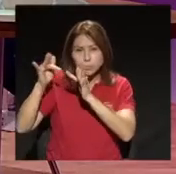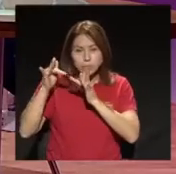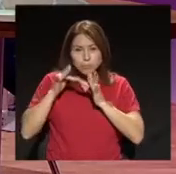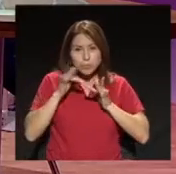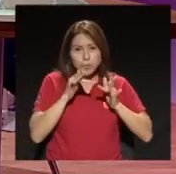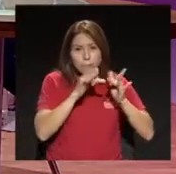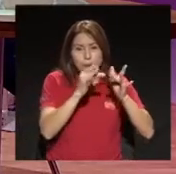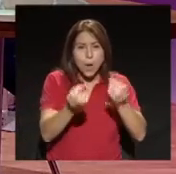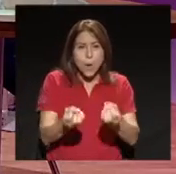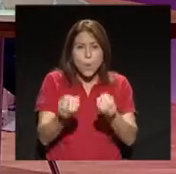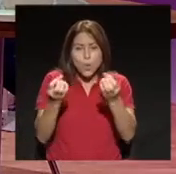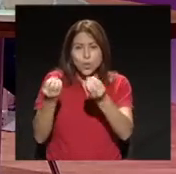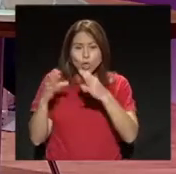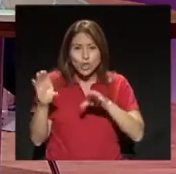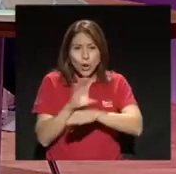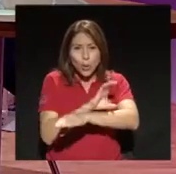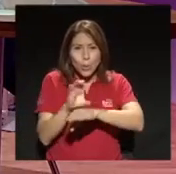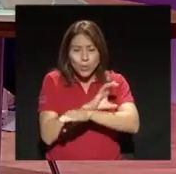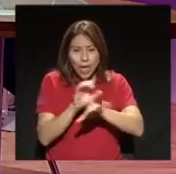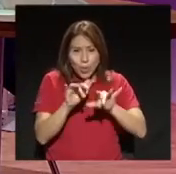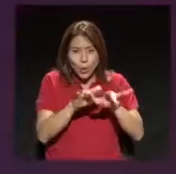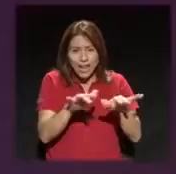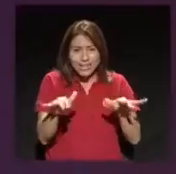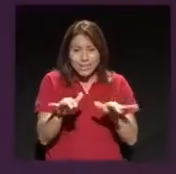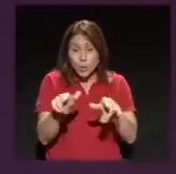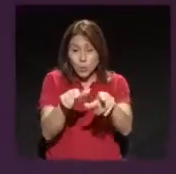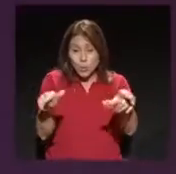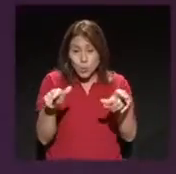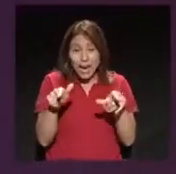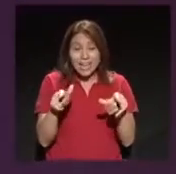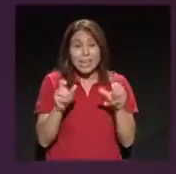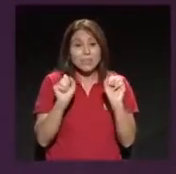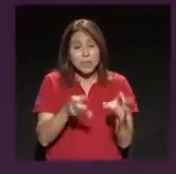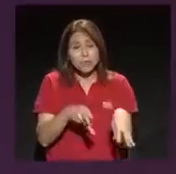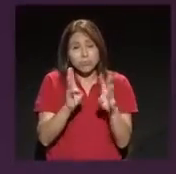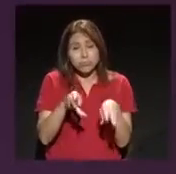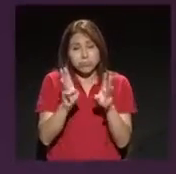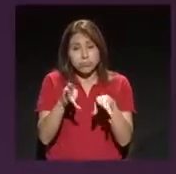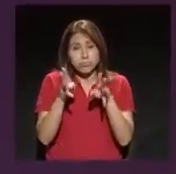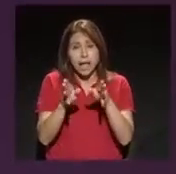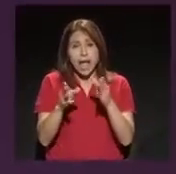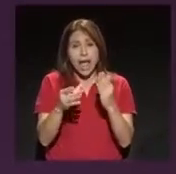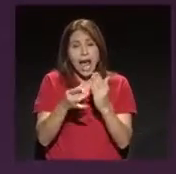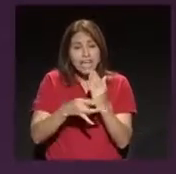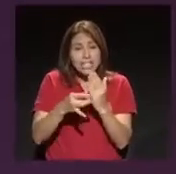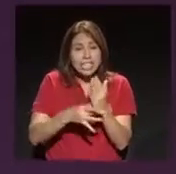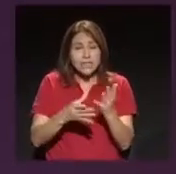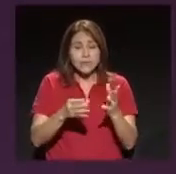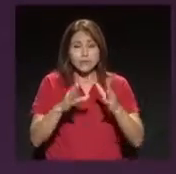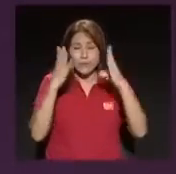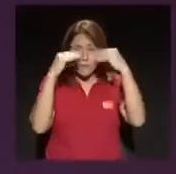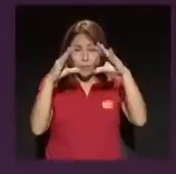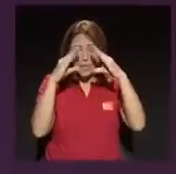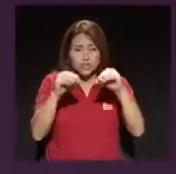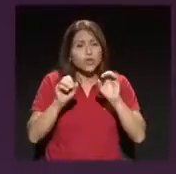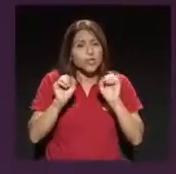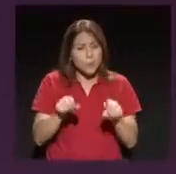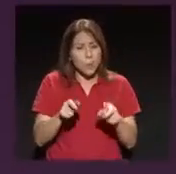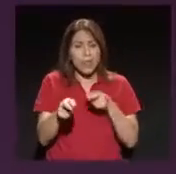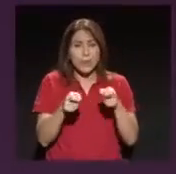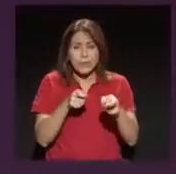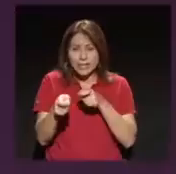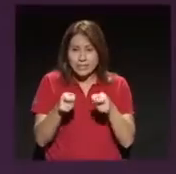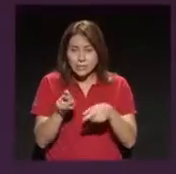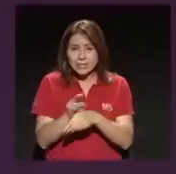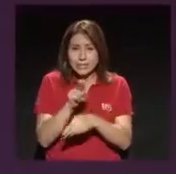es un repositorio de archivos que perfectamente es manipulable. La información es